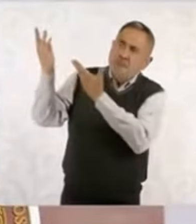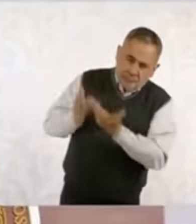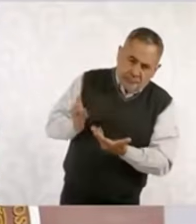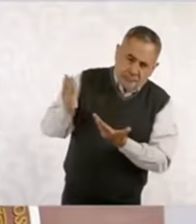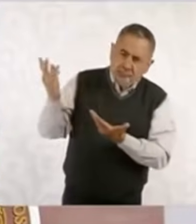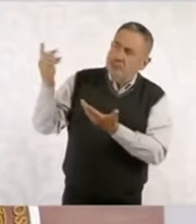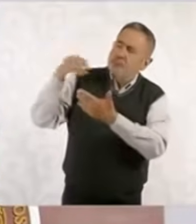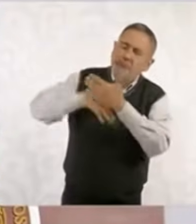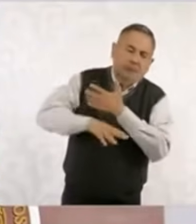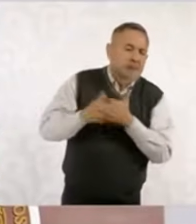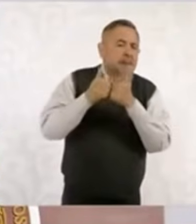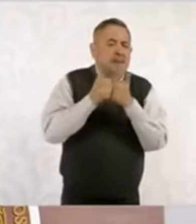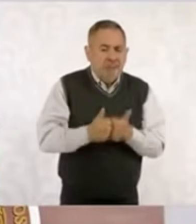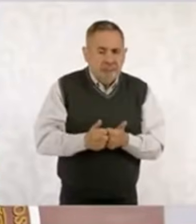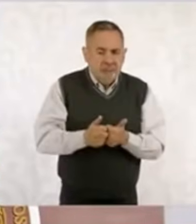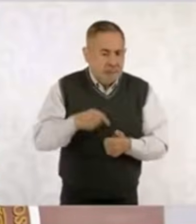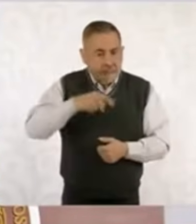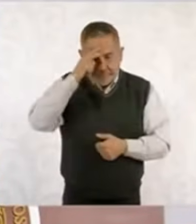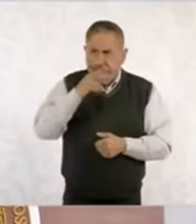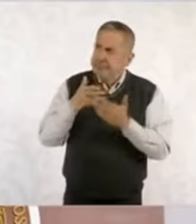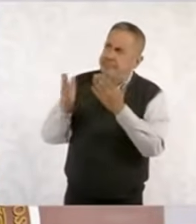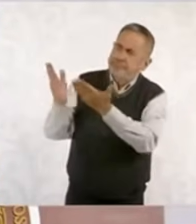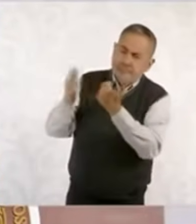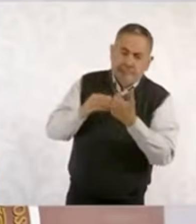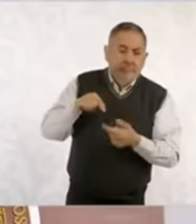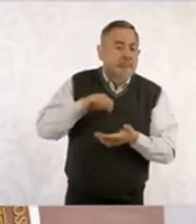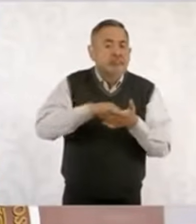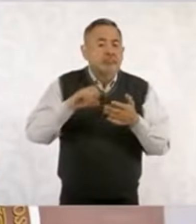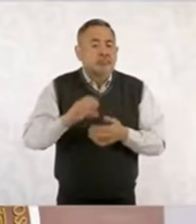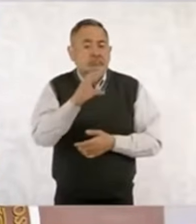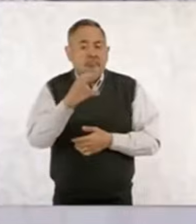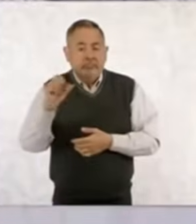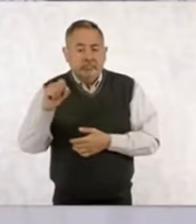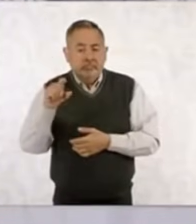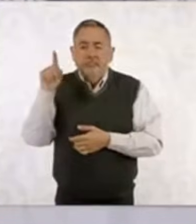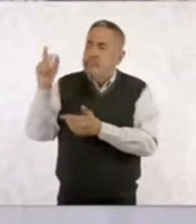y que ayudaron muchísimo. En las ciencias sociales también,